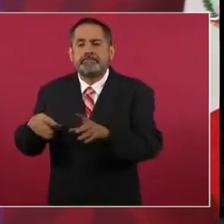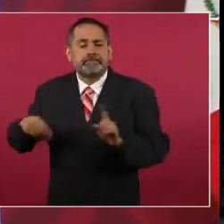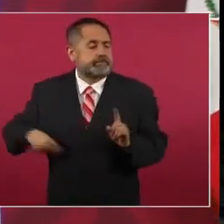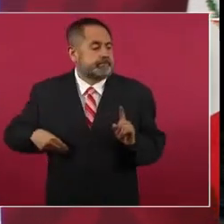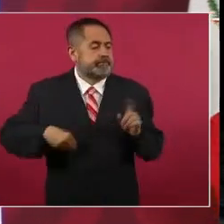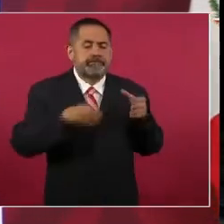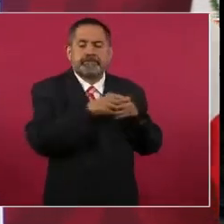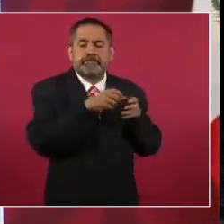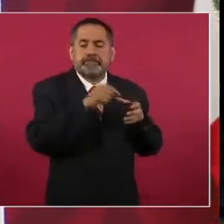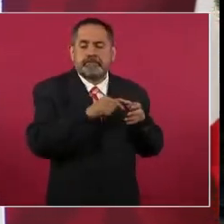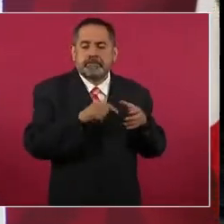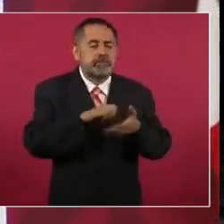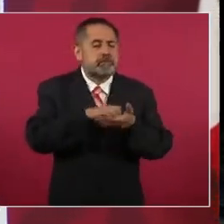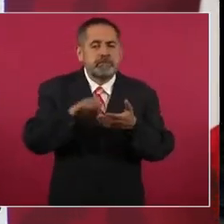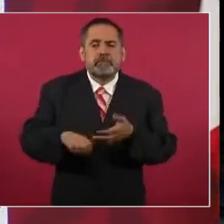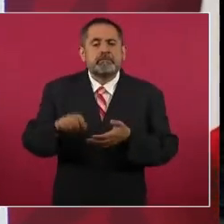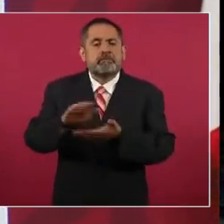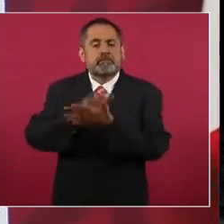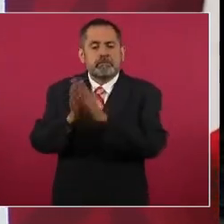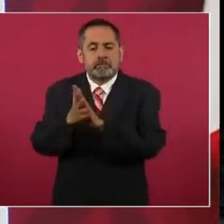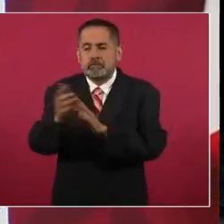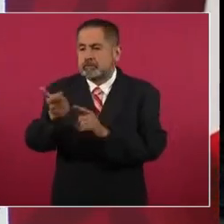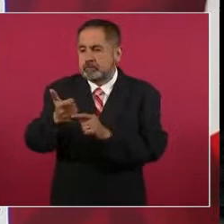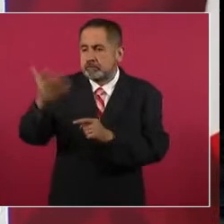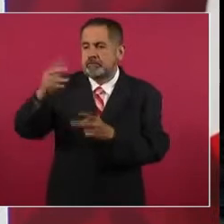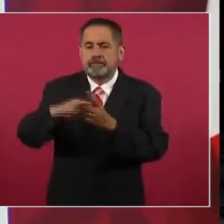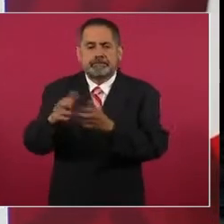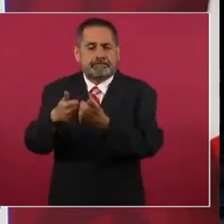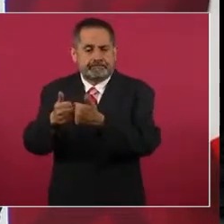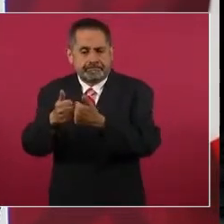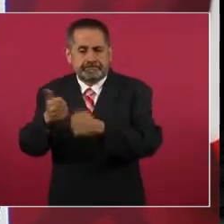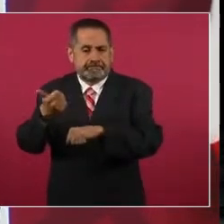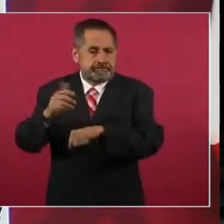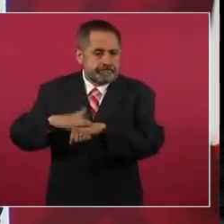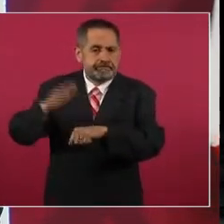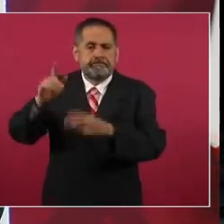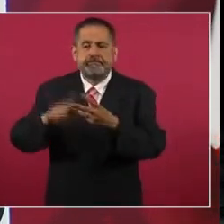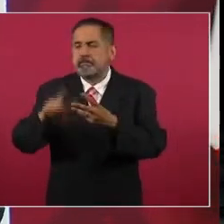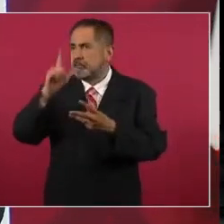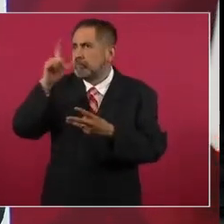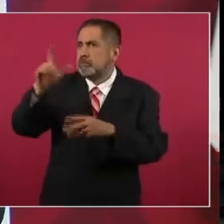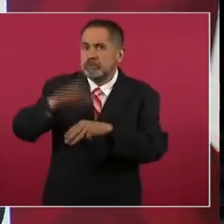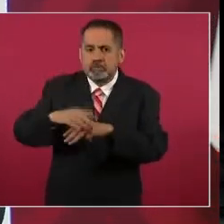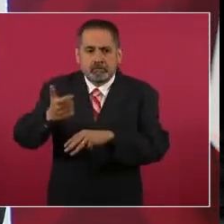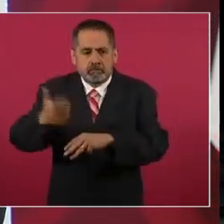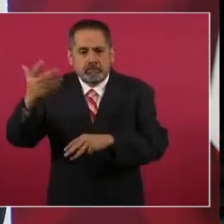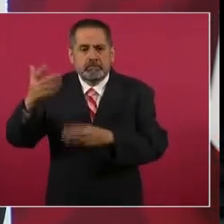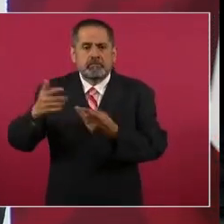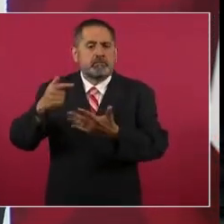aumenta el precio de la tortilla aumente el precio del pan aumente el precio de la luz